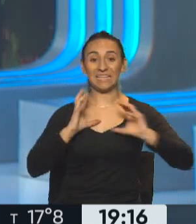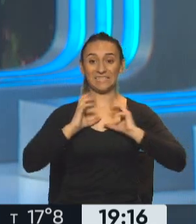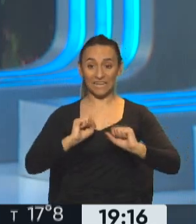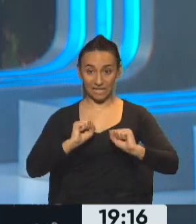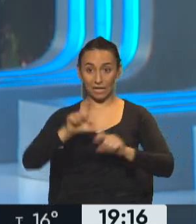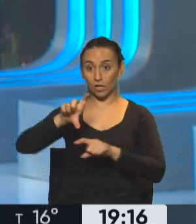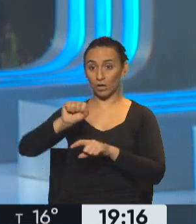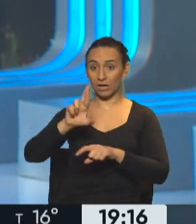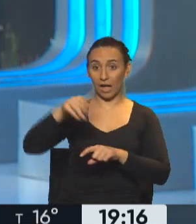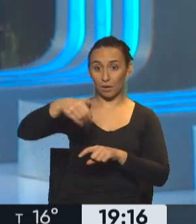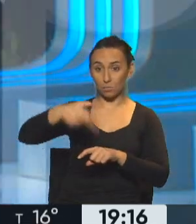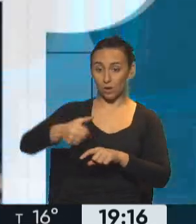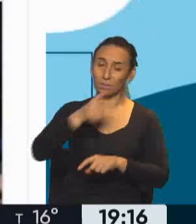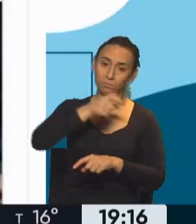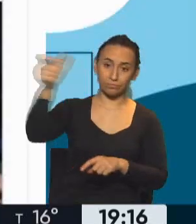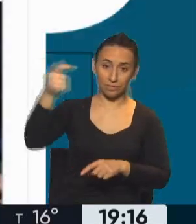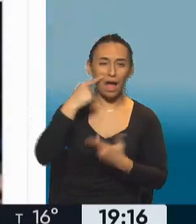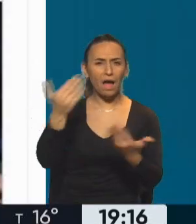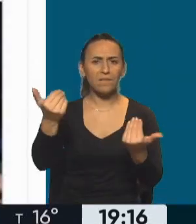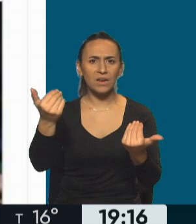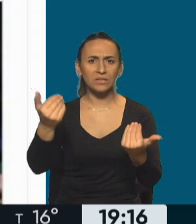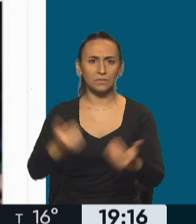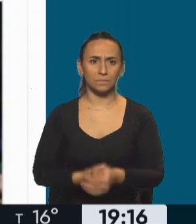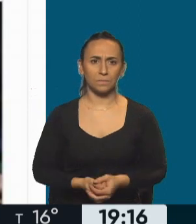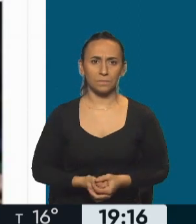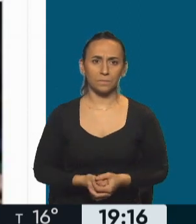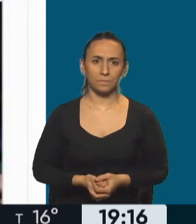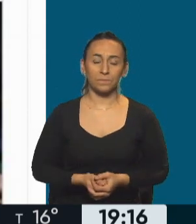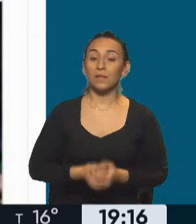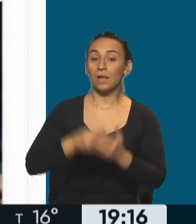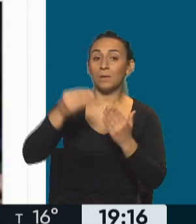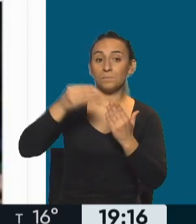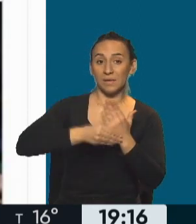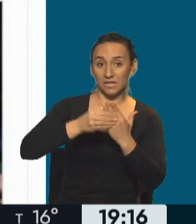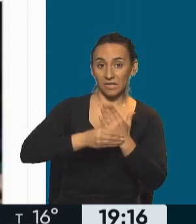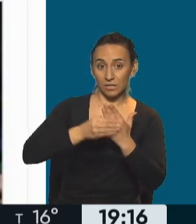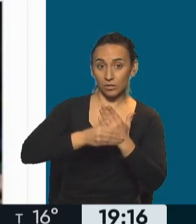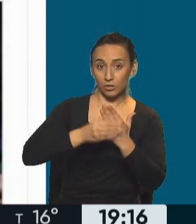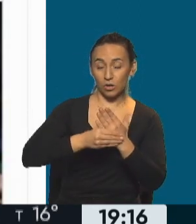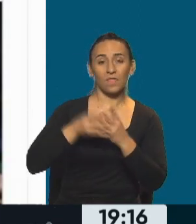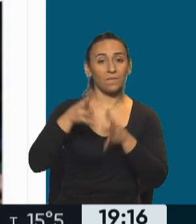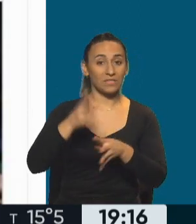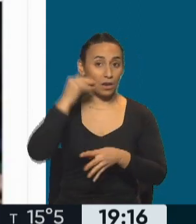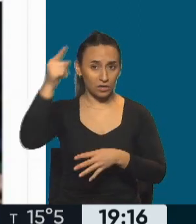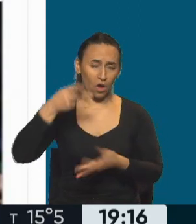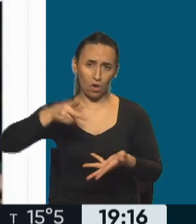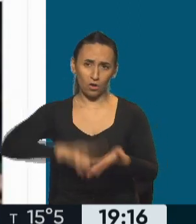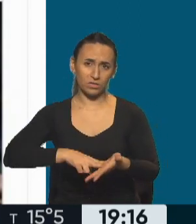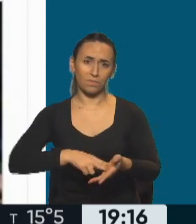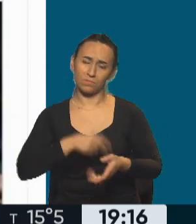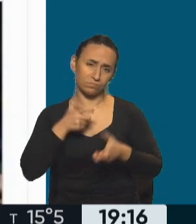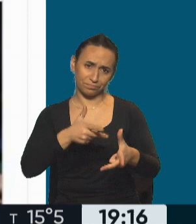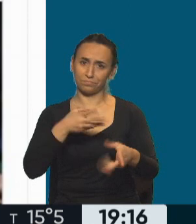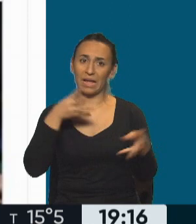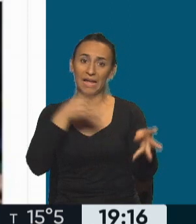Carmona responde. Secretario de Malvinas. A ver, dame el ministro de Defensa del Reino Unido apela una vez más al discurso belicista,